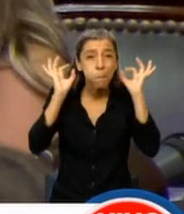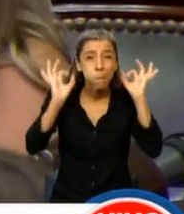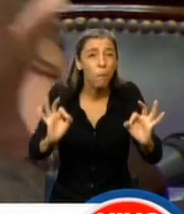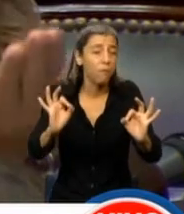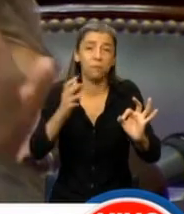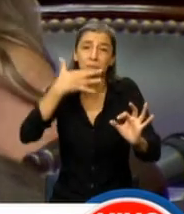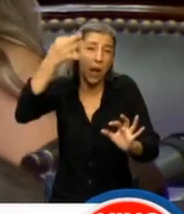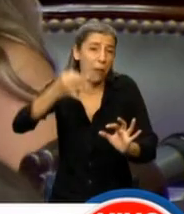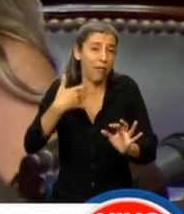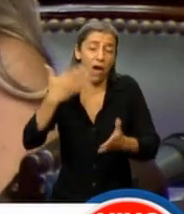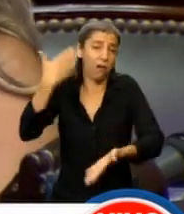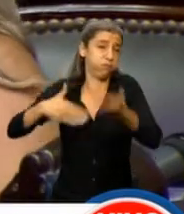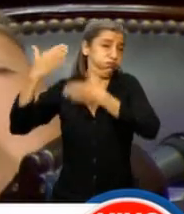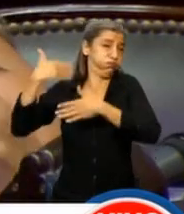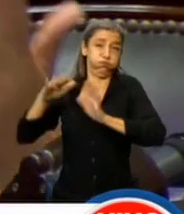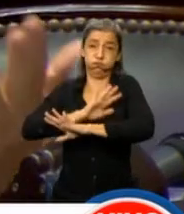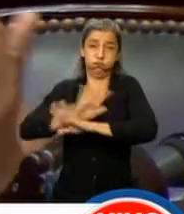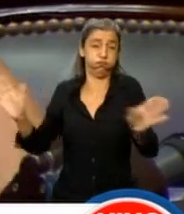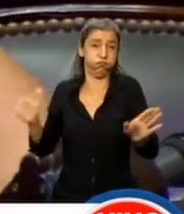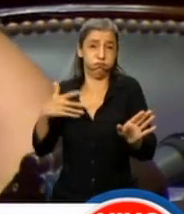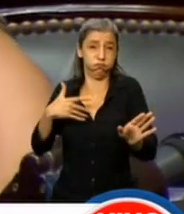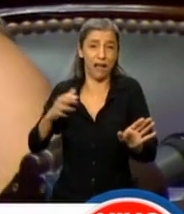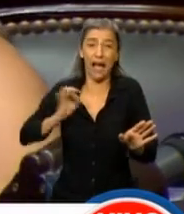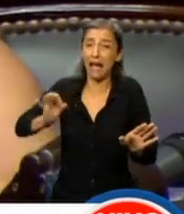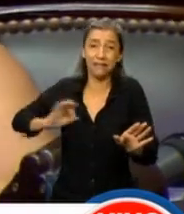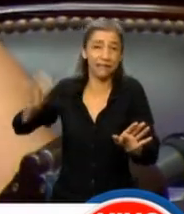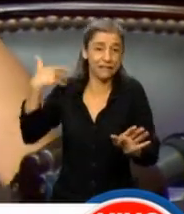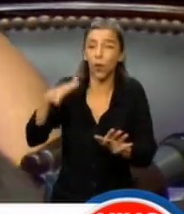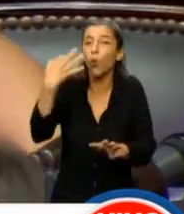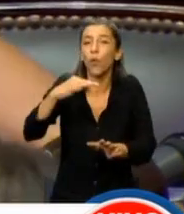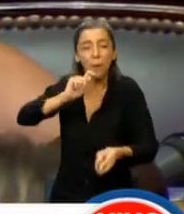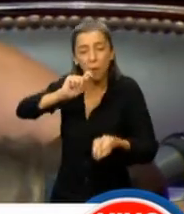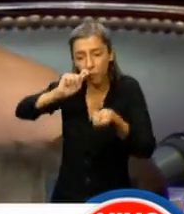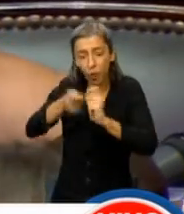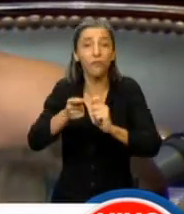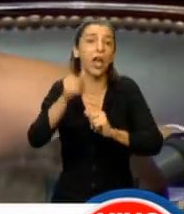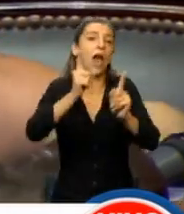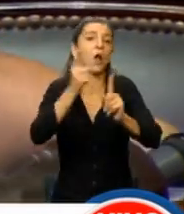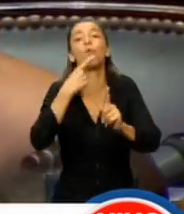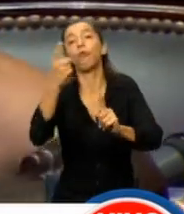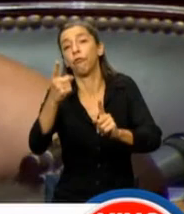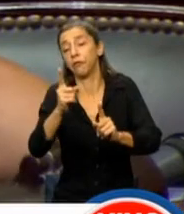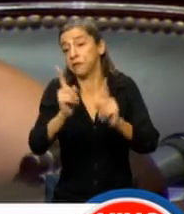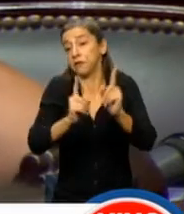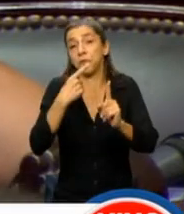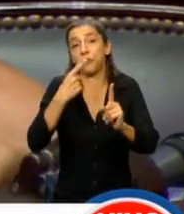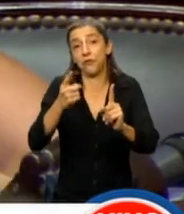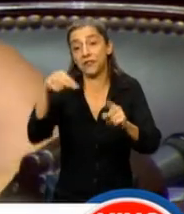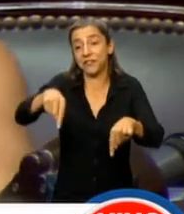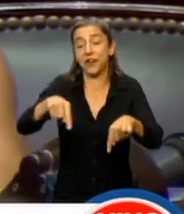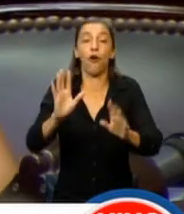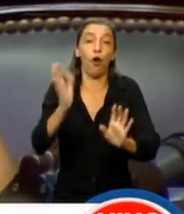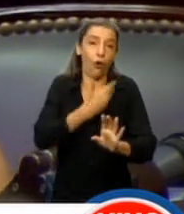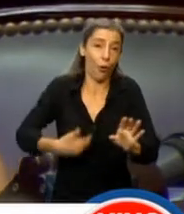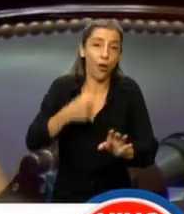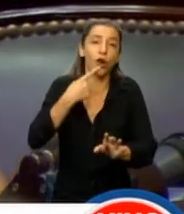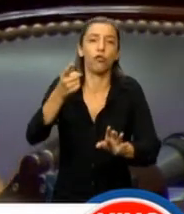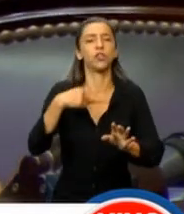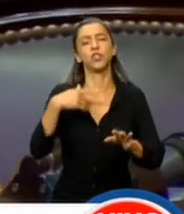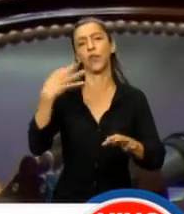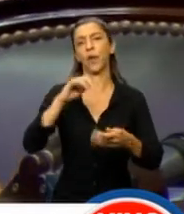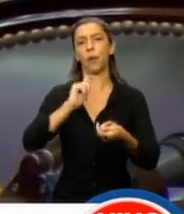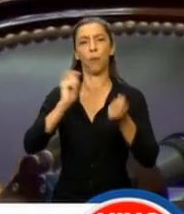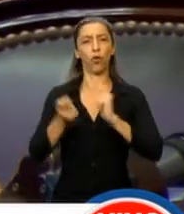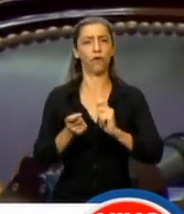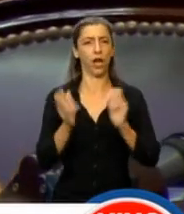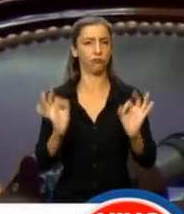como también se dice del otro lado, que hay que cambiar la estructura impositiva, como dicen los que hoy son el oficialismo, miren, han